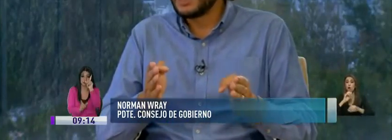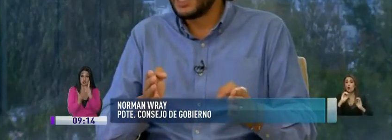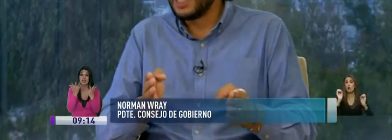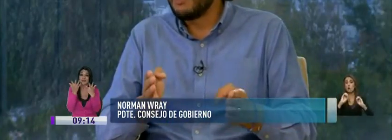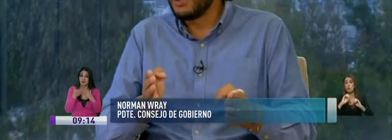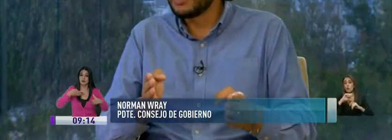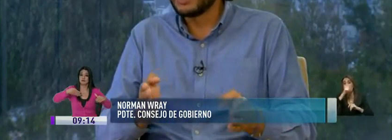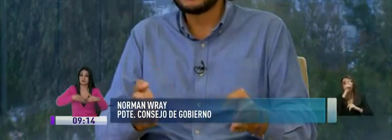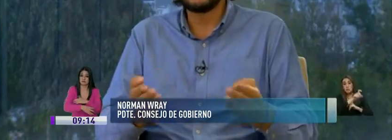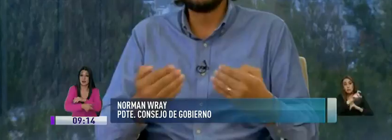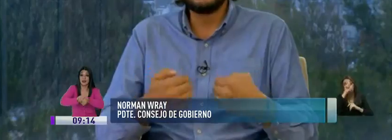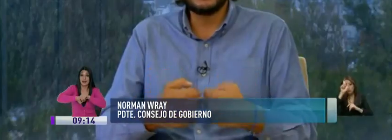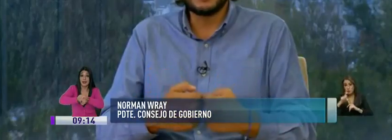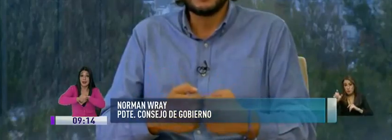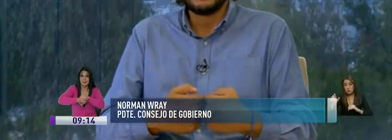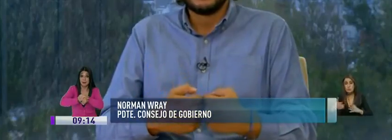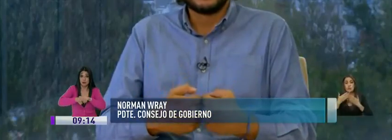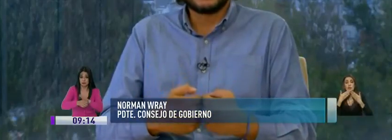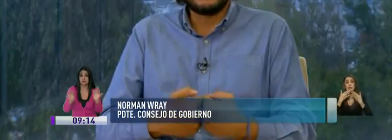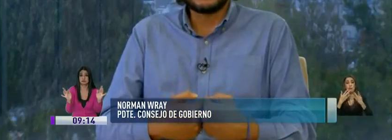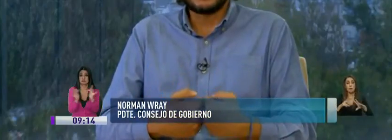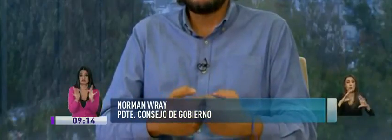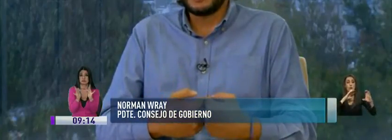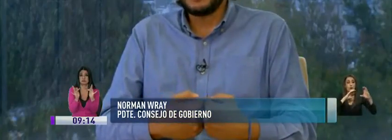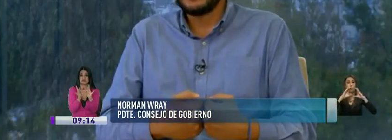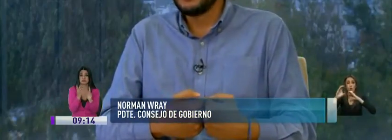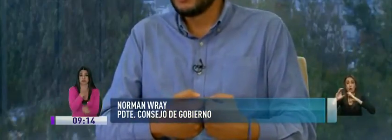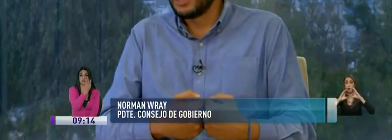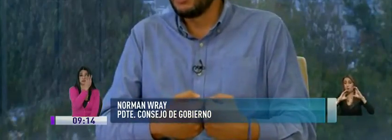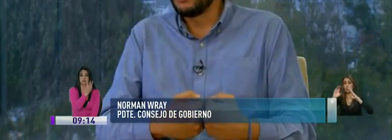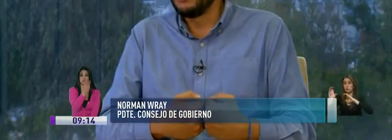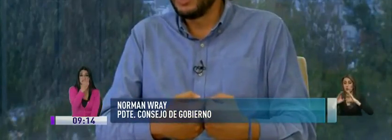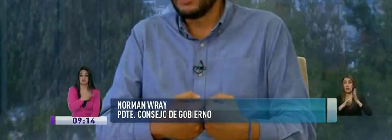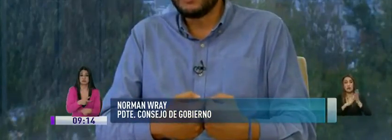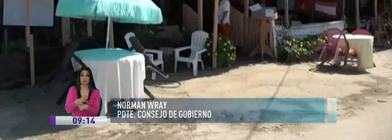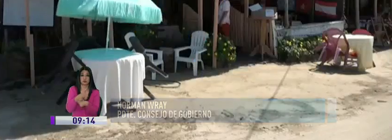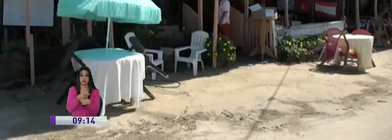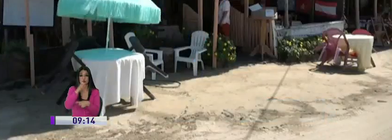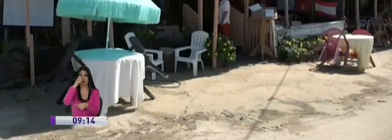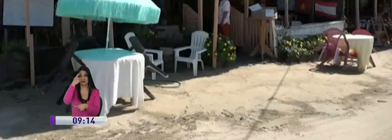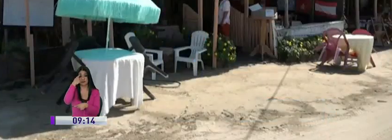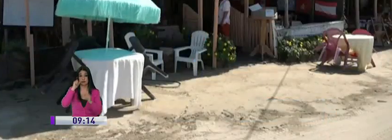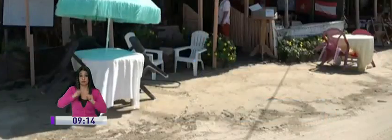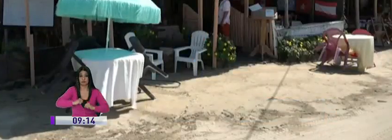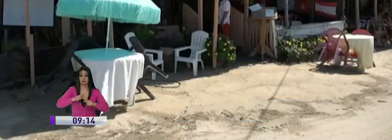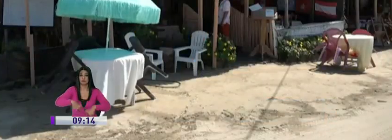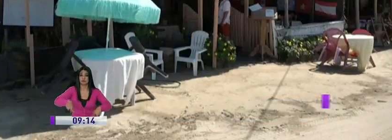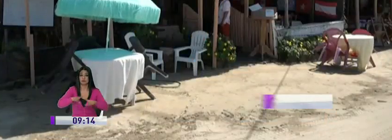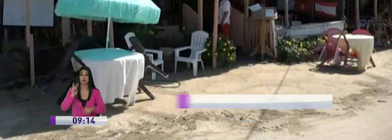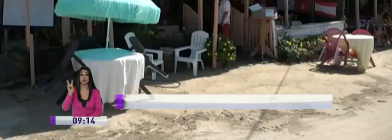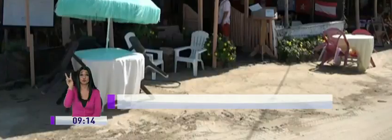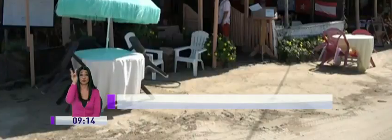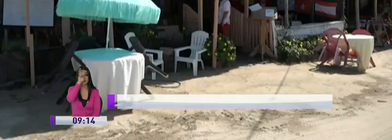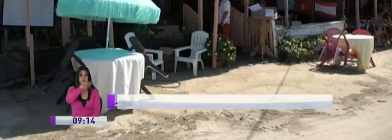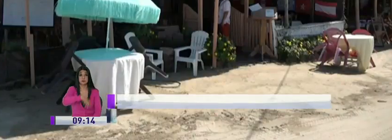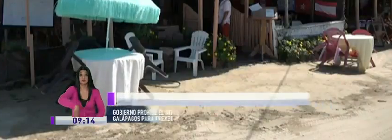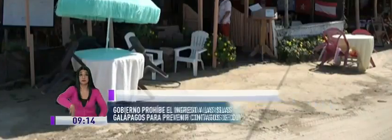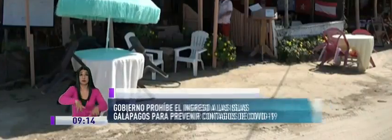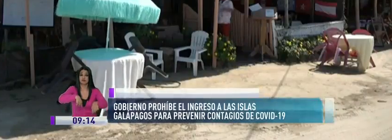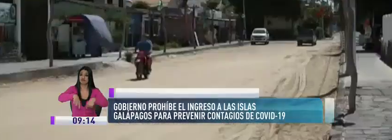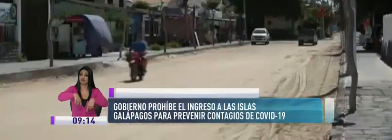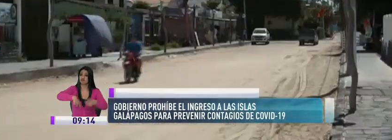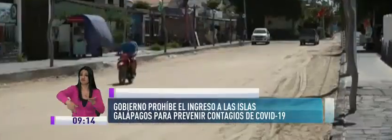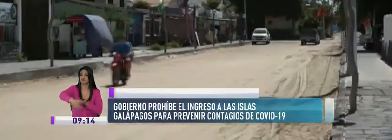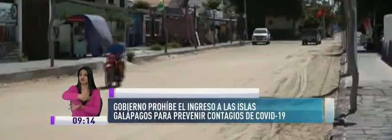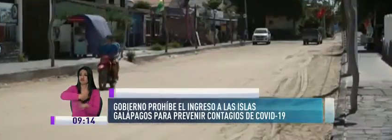ingresar a Galápagos, que se comuniquen a través de la página del Consejo de Gobierno. Varios lugares turísticos en las islas mantienen su movimiento